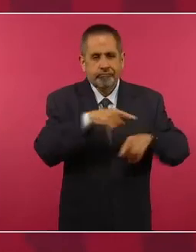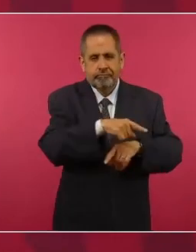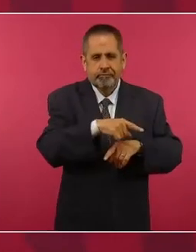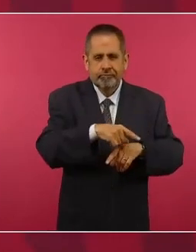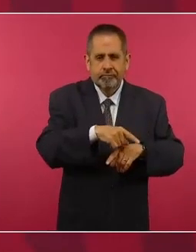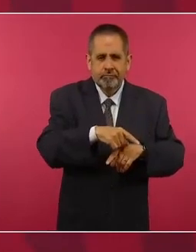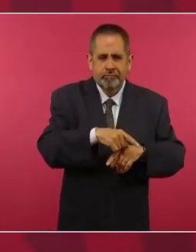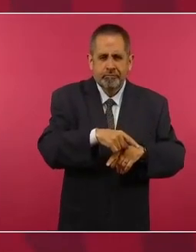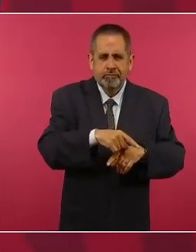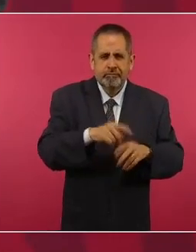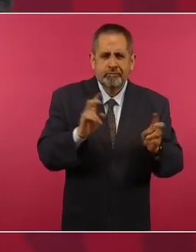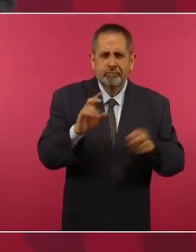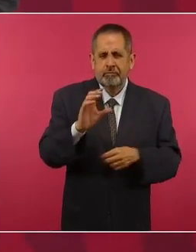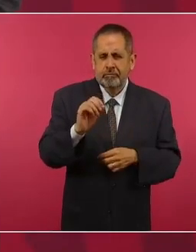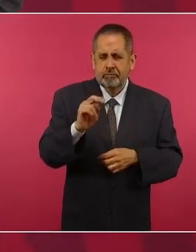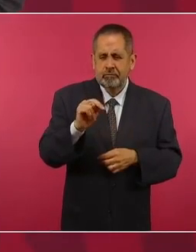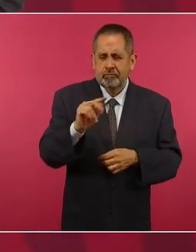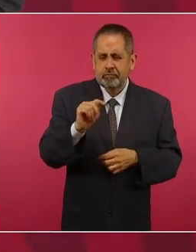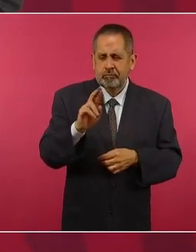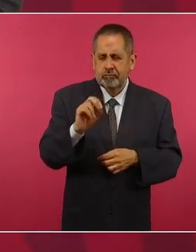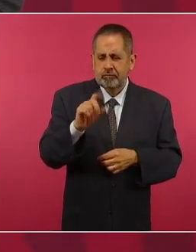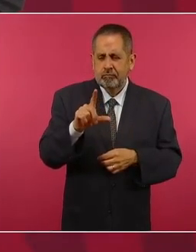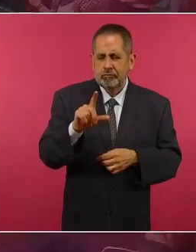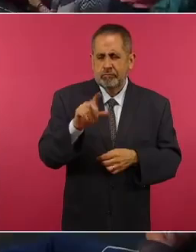de control remoto